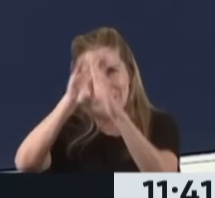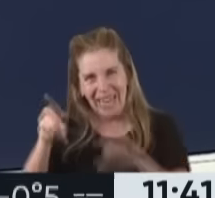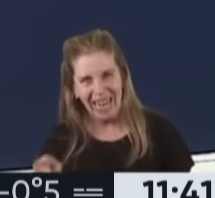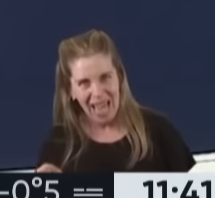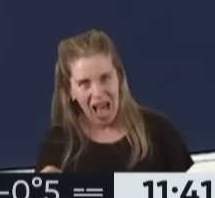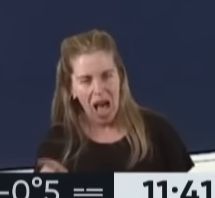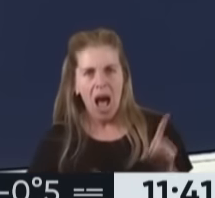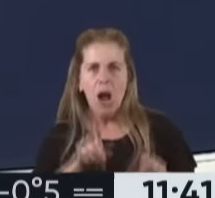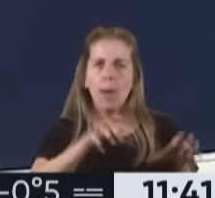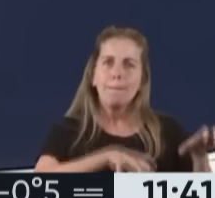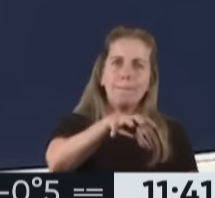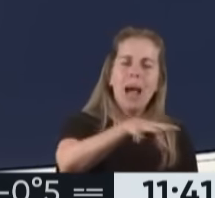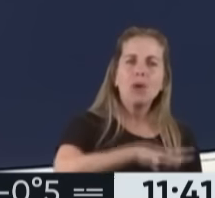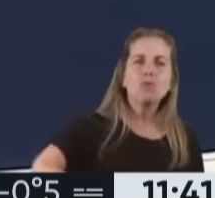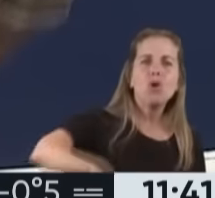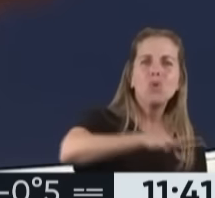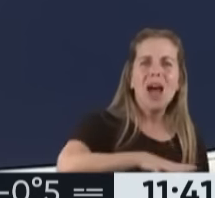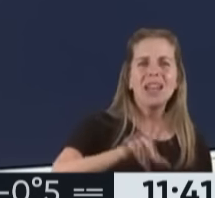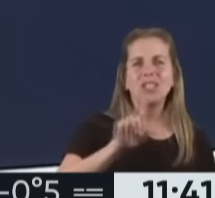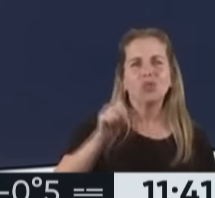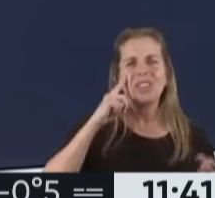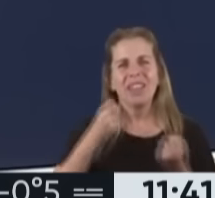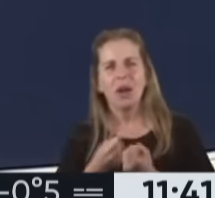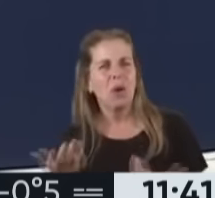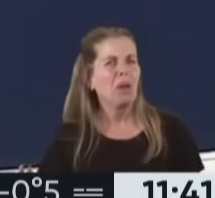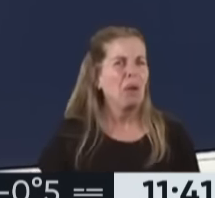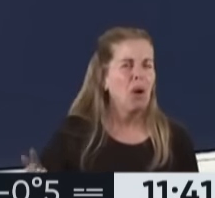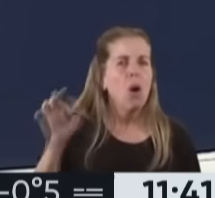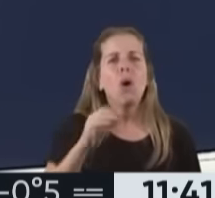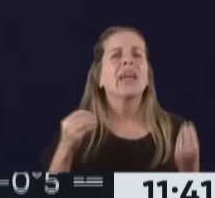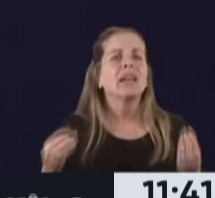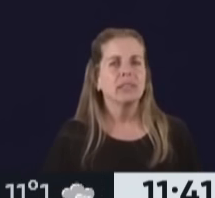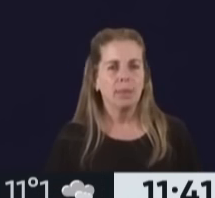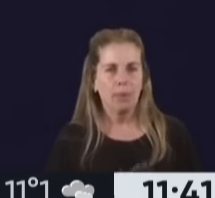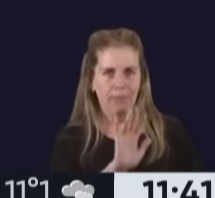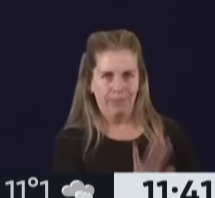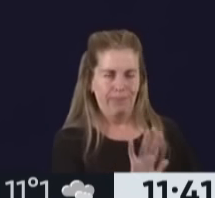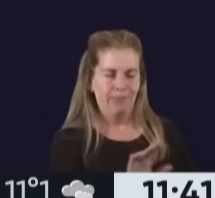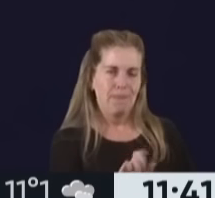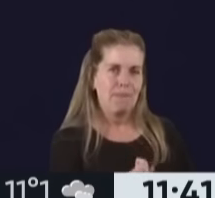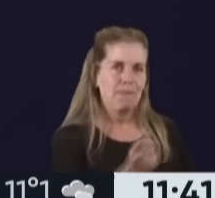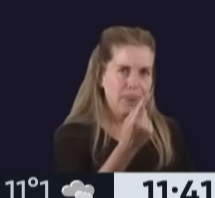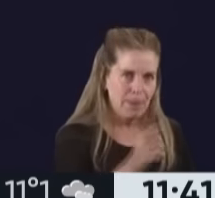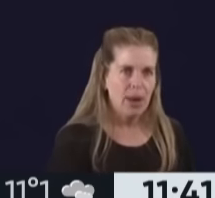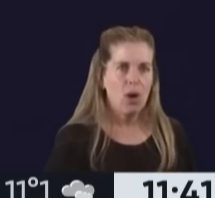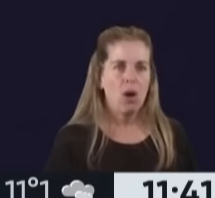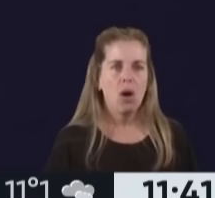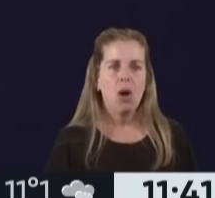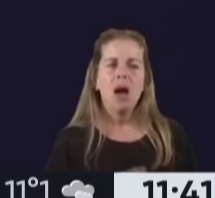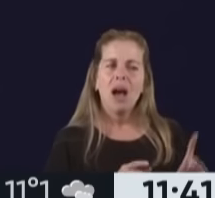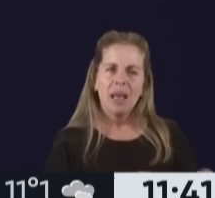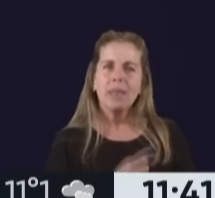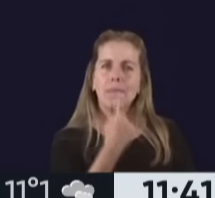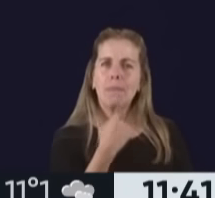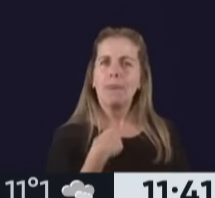¿no? O vamos a esperar que Peter Lamelas recorra provincia por provincia, como dijo. Primero que... me hizo una pregunta también